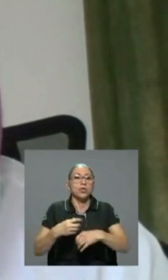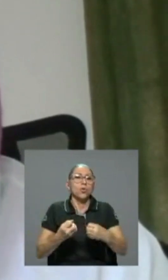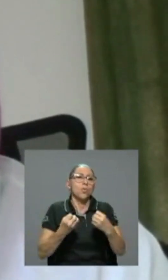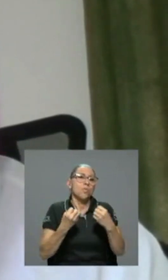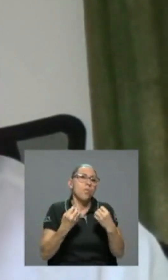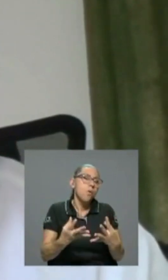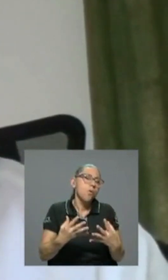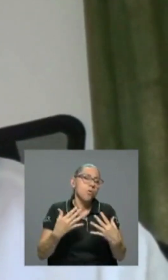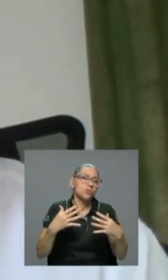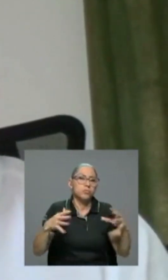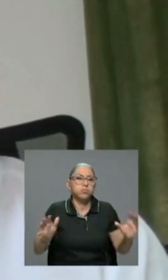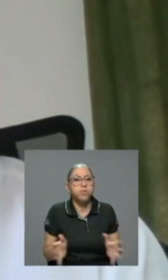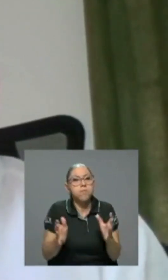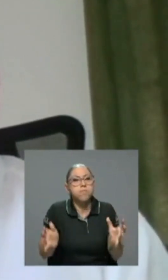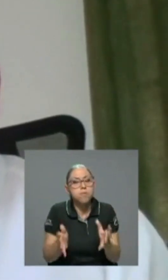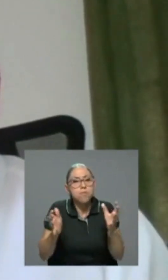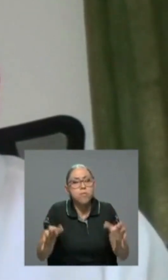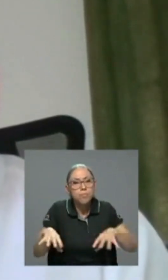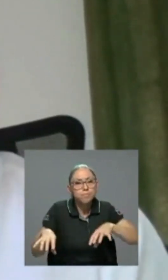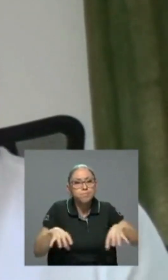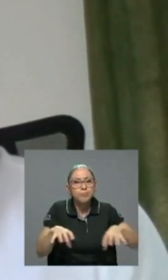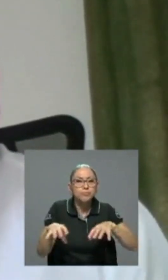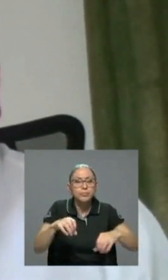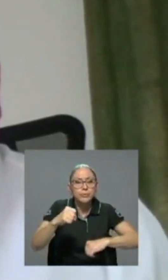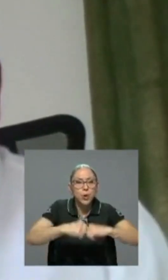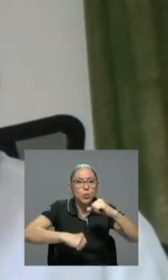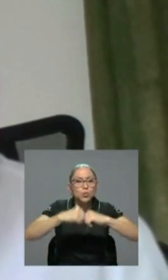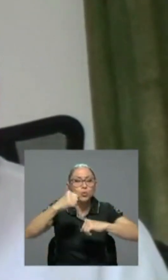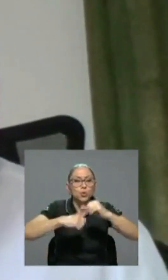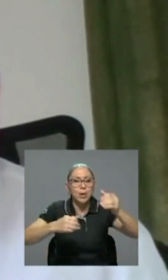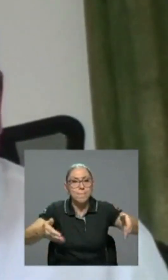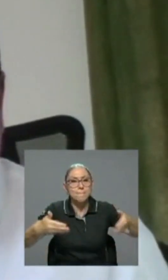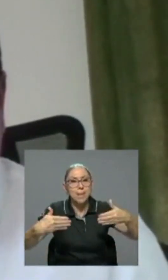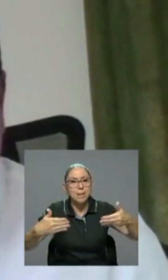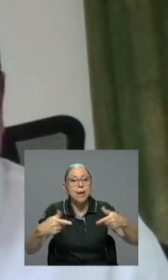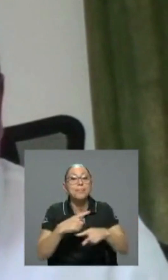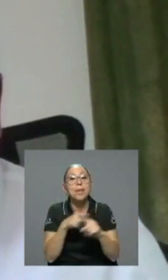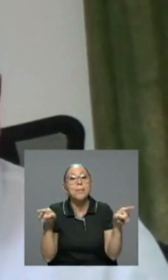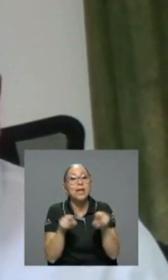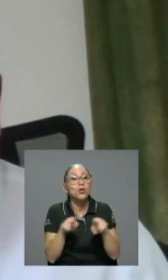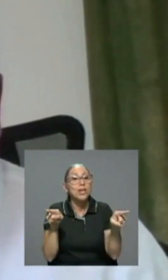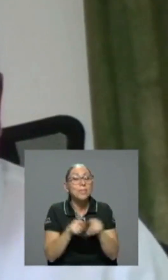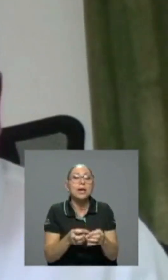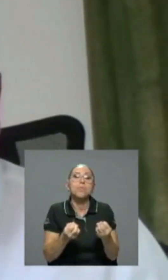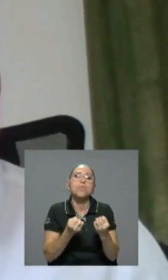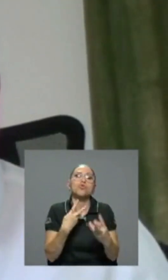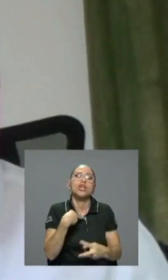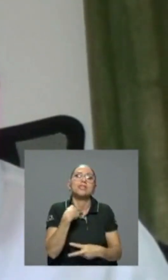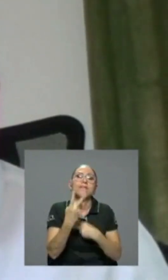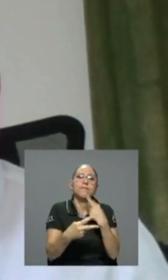en Panamá. Entonces, pues, pero también hubo críticas, voces críticas